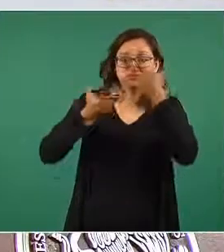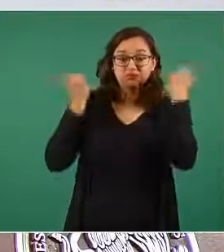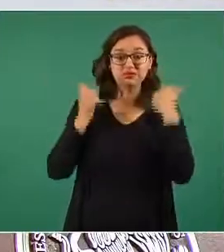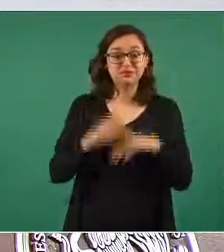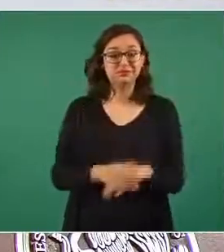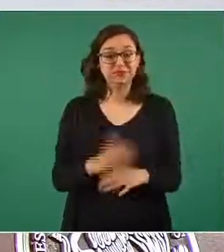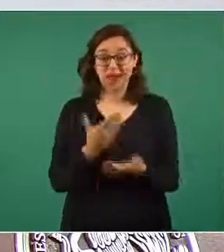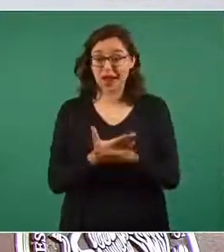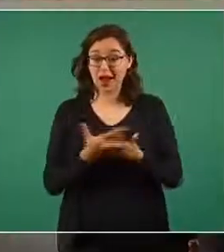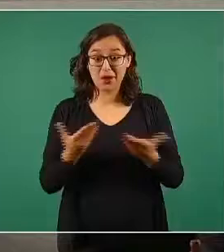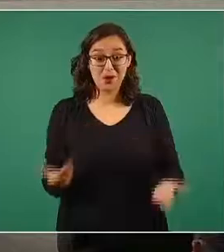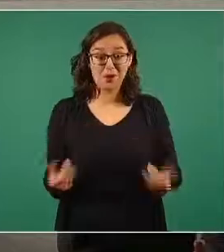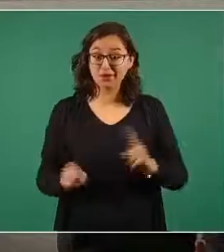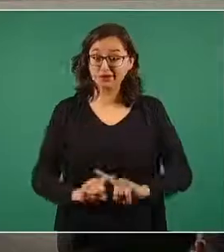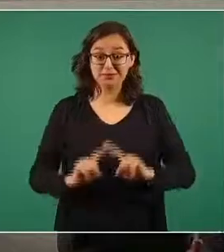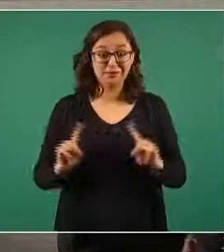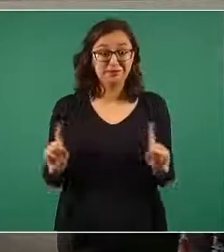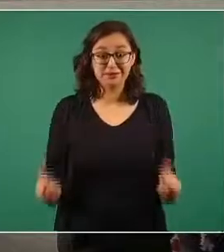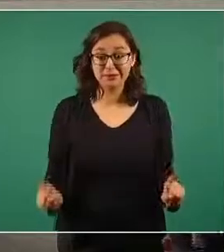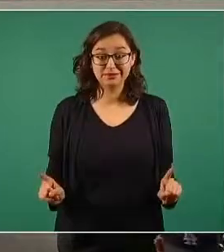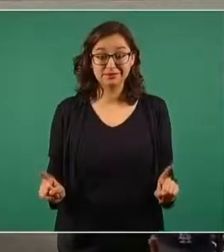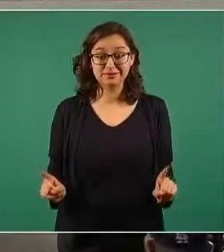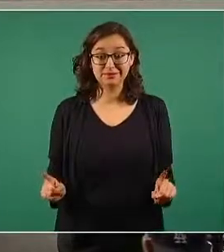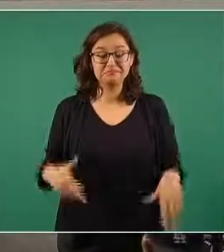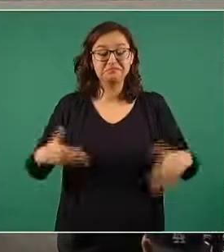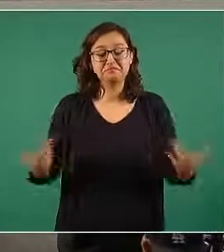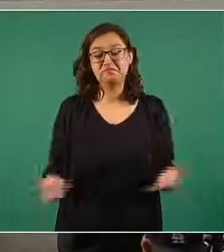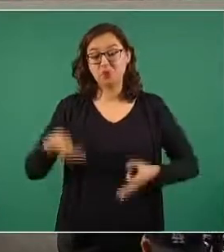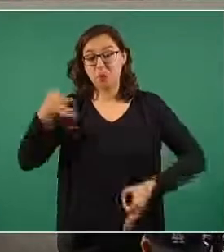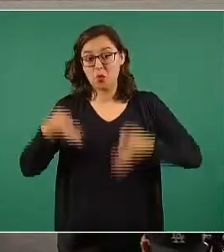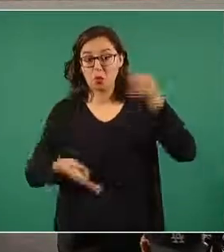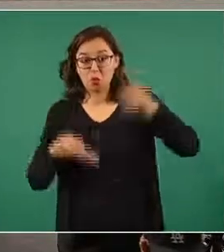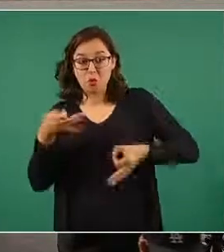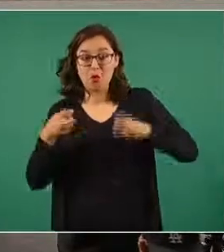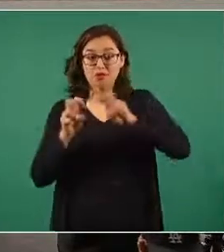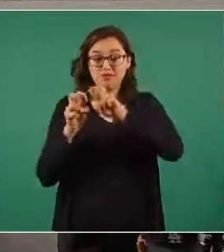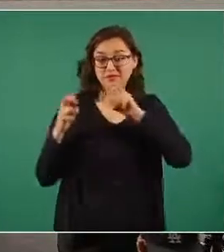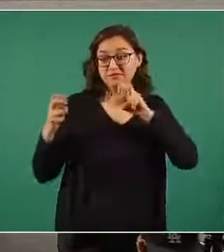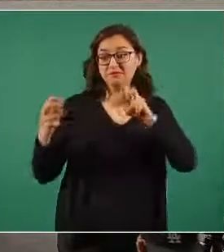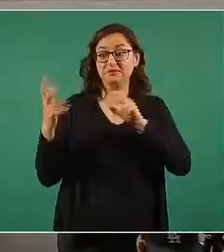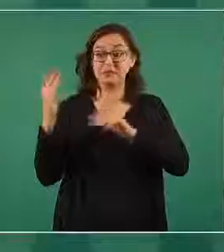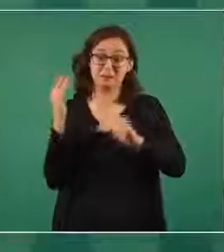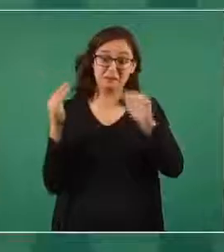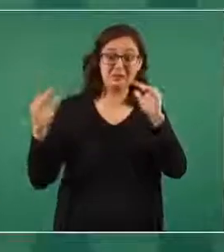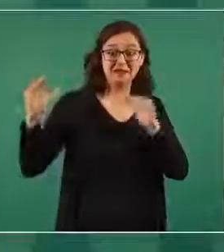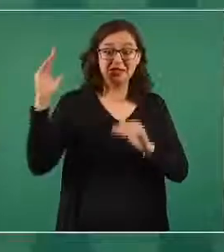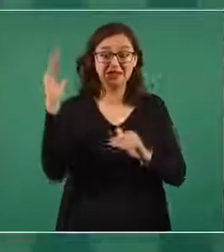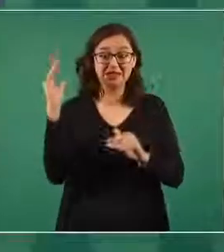Ahora un juez, un magistrado, un ministro